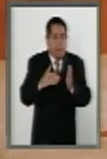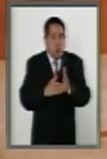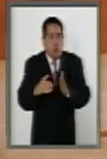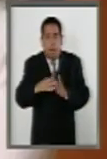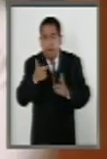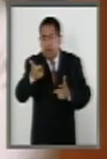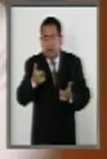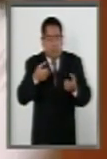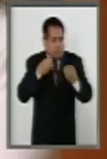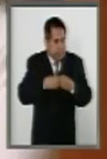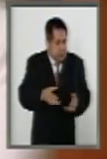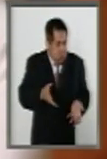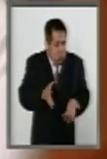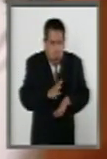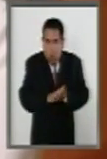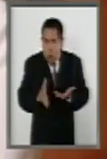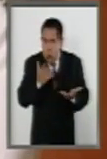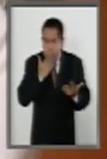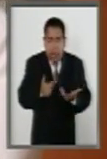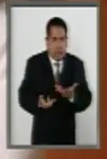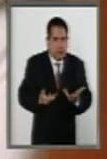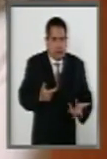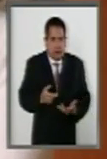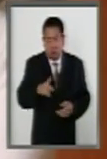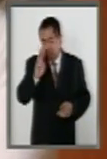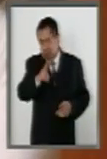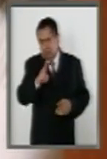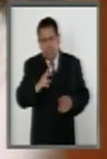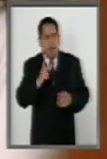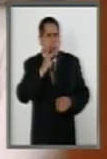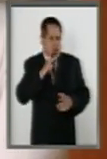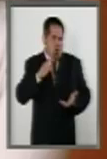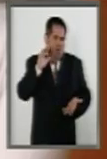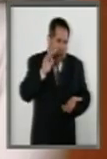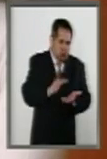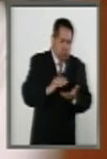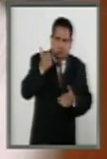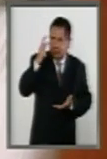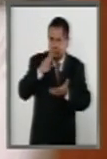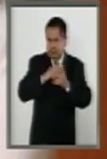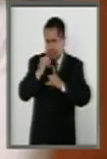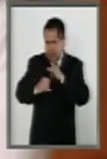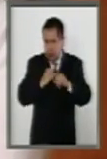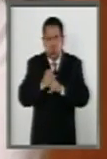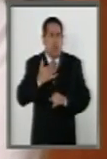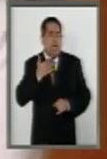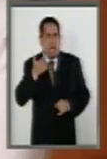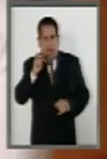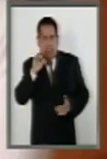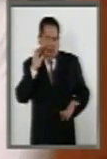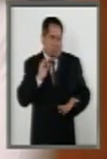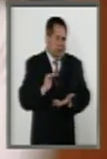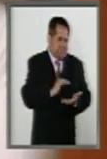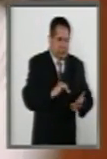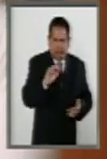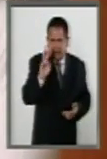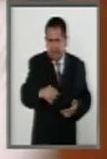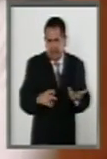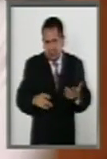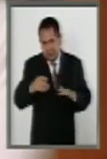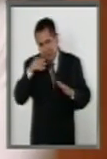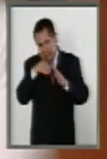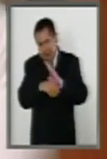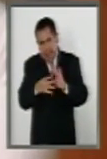de pesos. Si bien los bajos precios del petróleo y gas pudieran explicar en parte la debacle